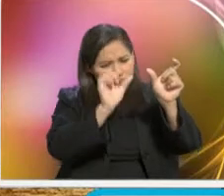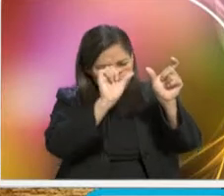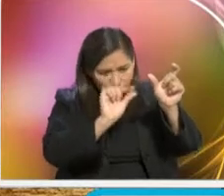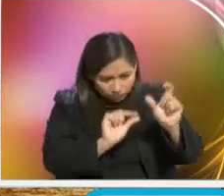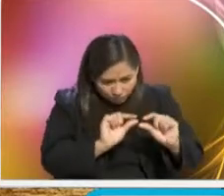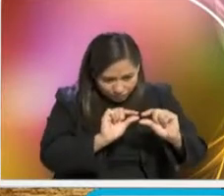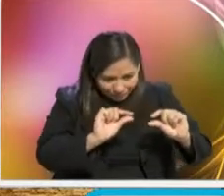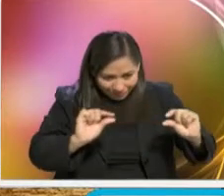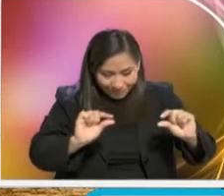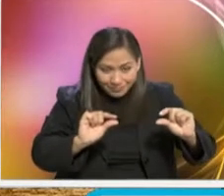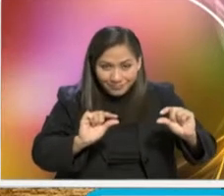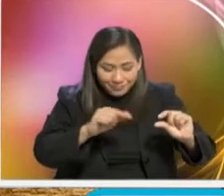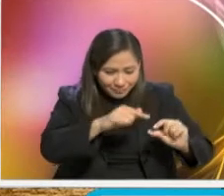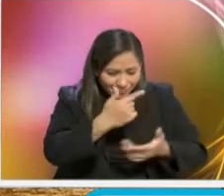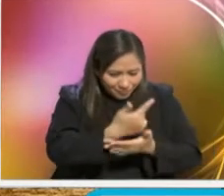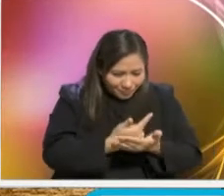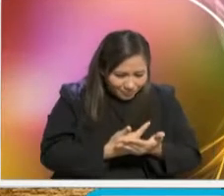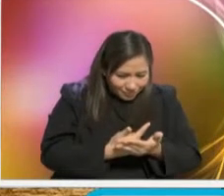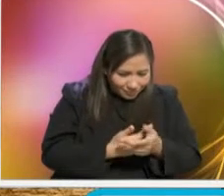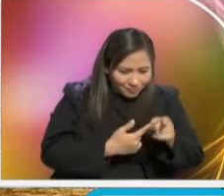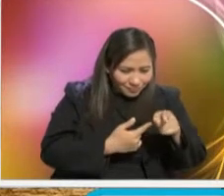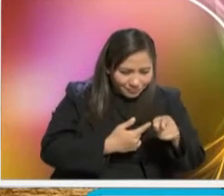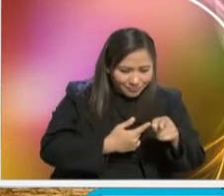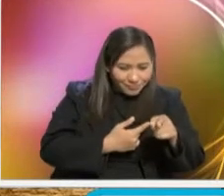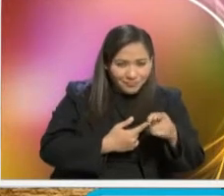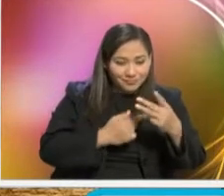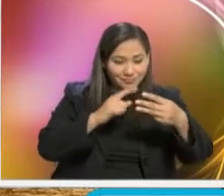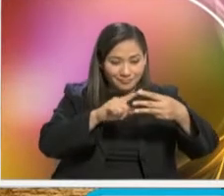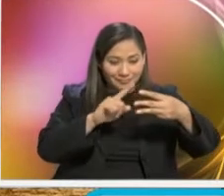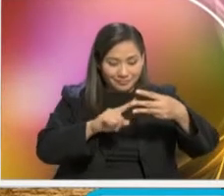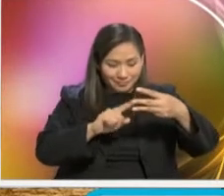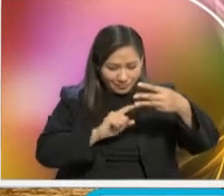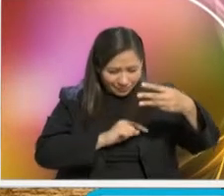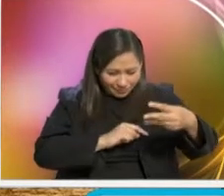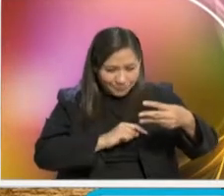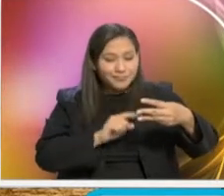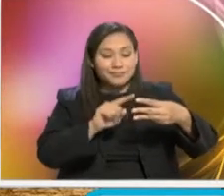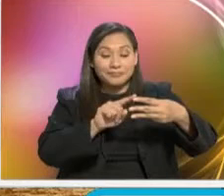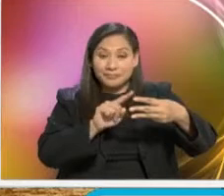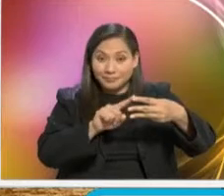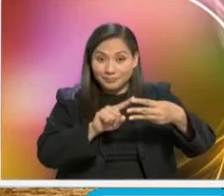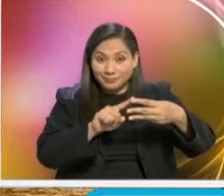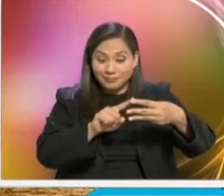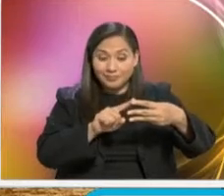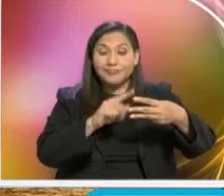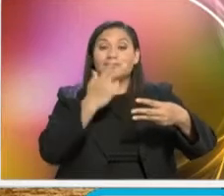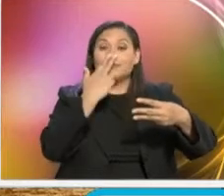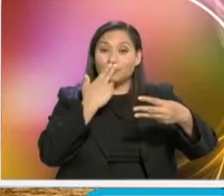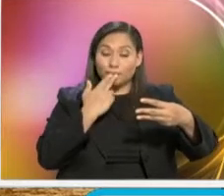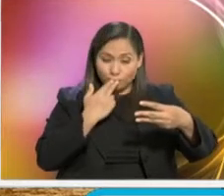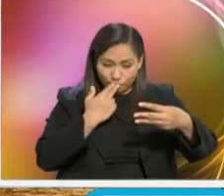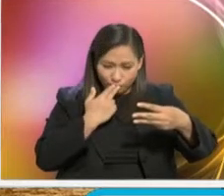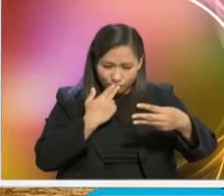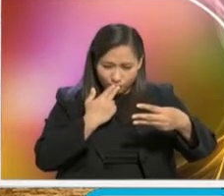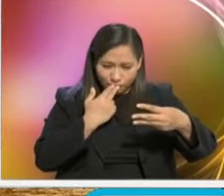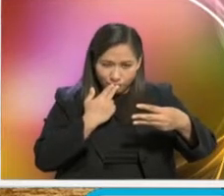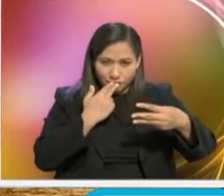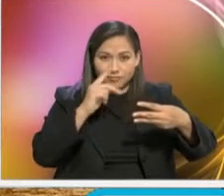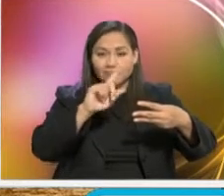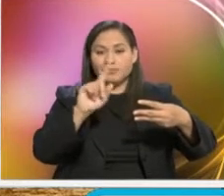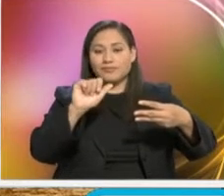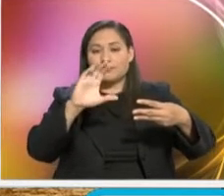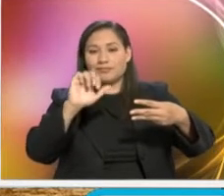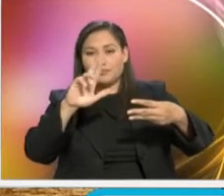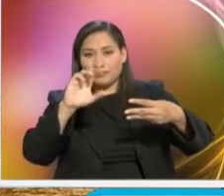abajo y ahí en ingredientes, si dentro de los 3 primeros lugares está el nombre azúcar,